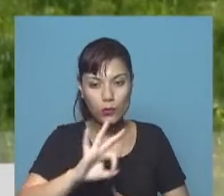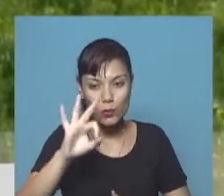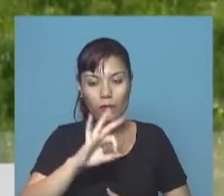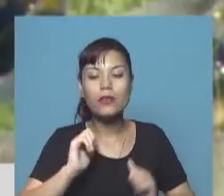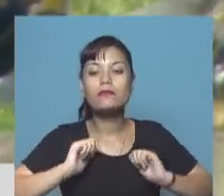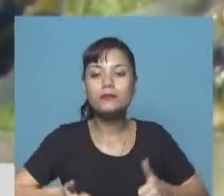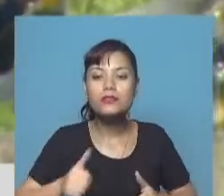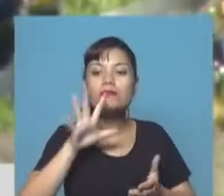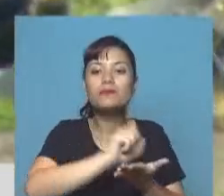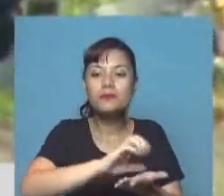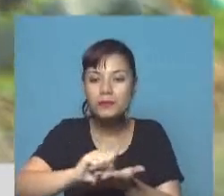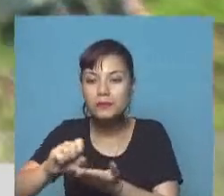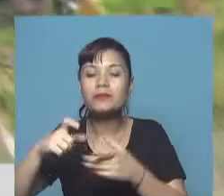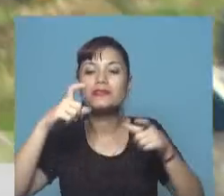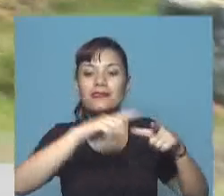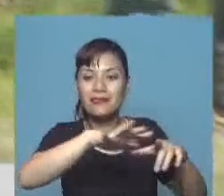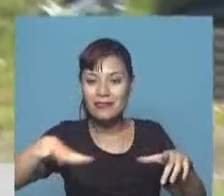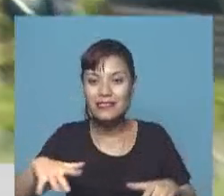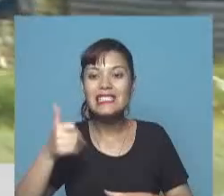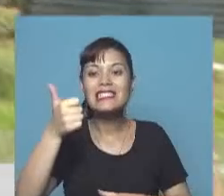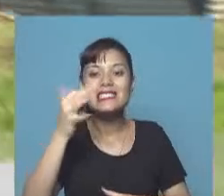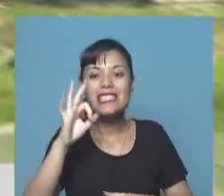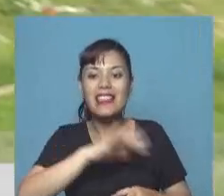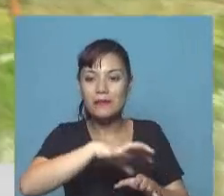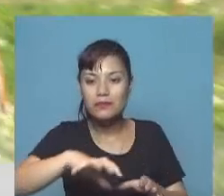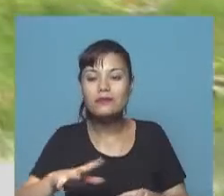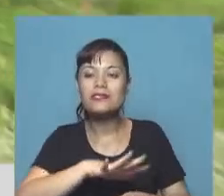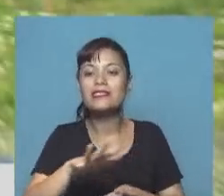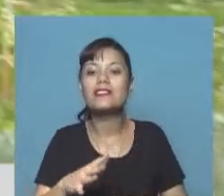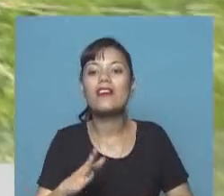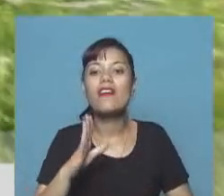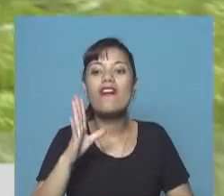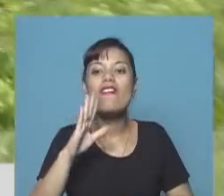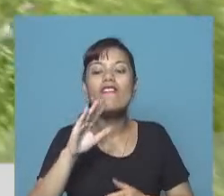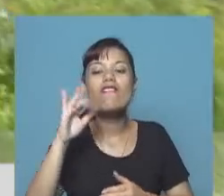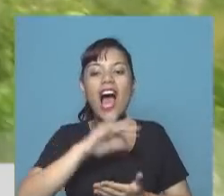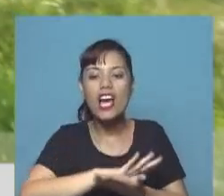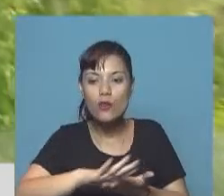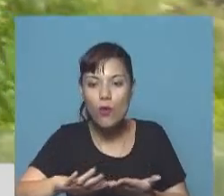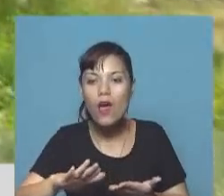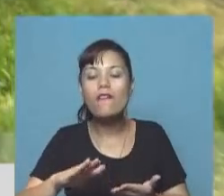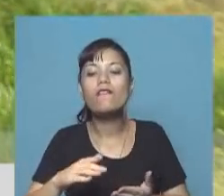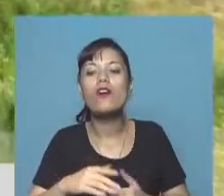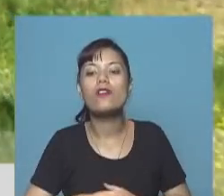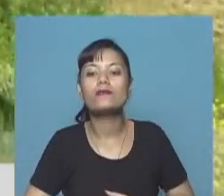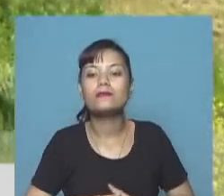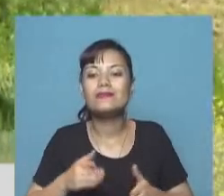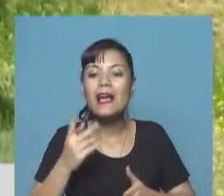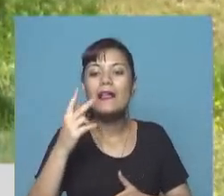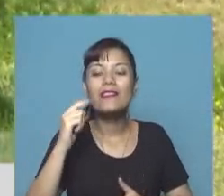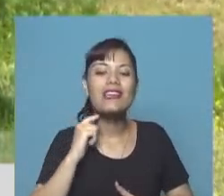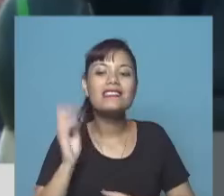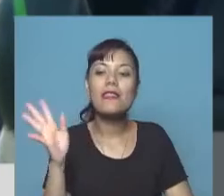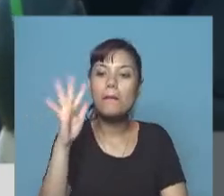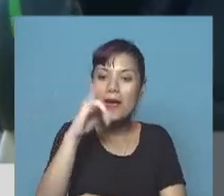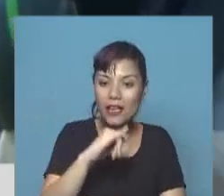se inició la ocupación y el loteo del predio de 60 hectáreas ubicado en la zona de Barrio Nuevo, sobre la ruta 1003 en el partido de Merlo,